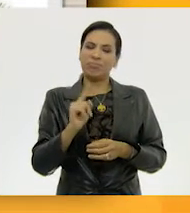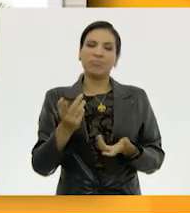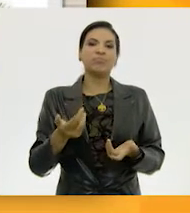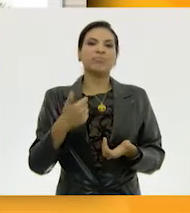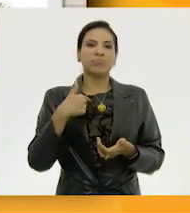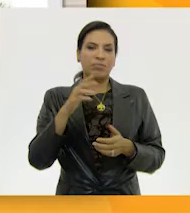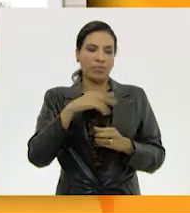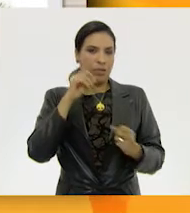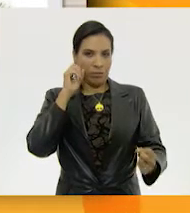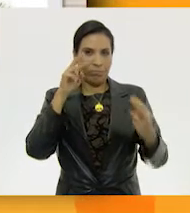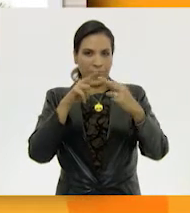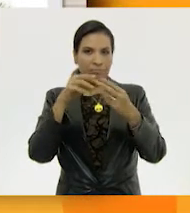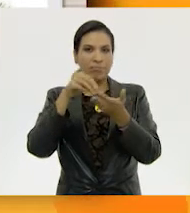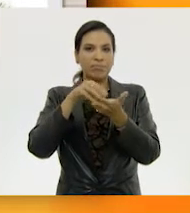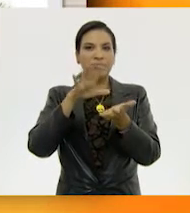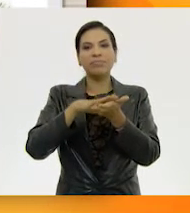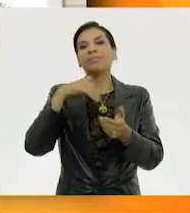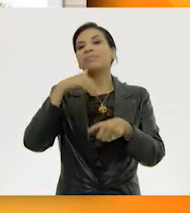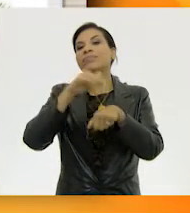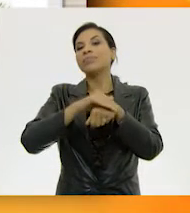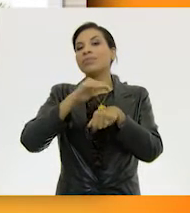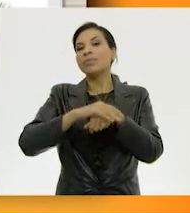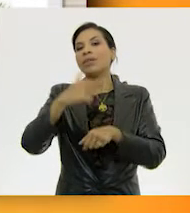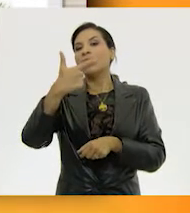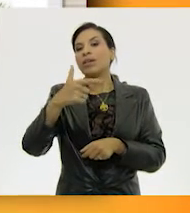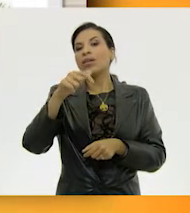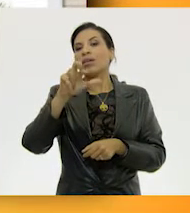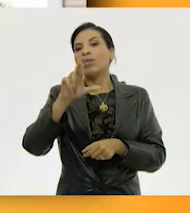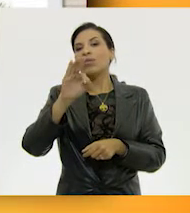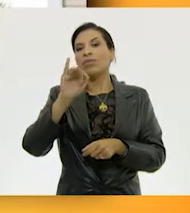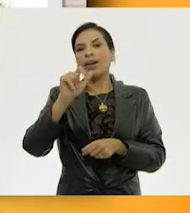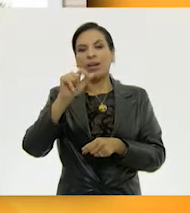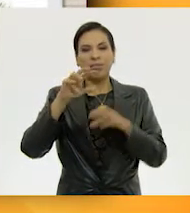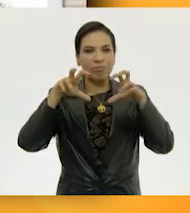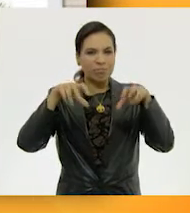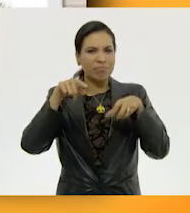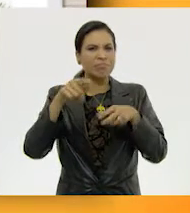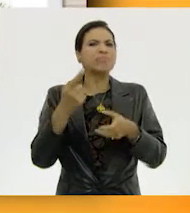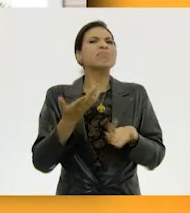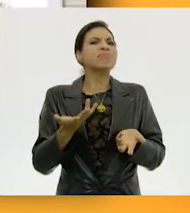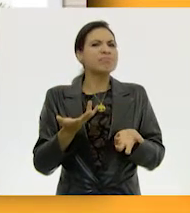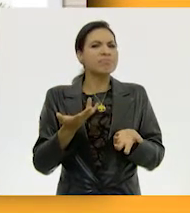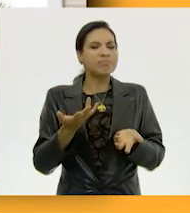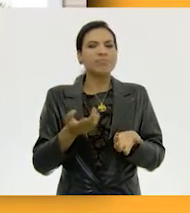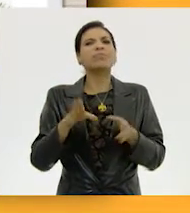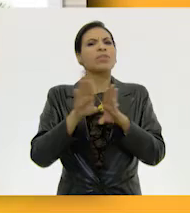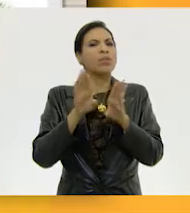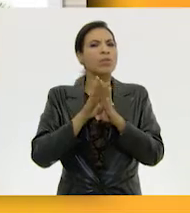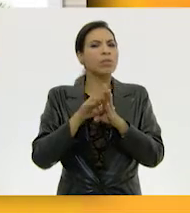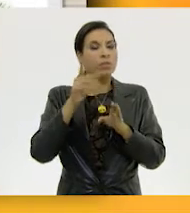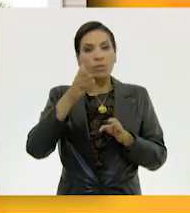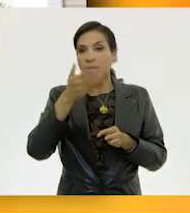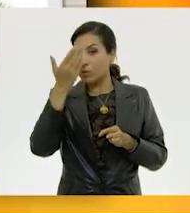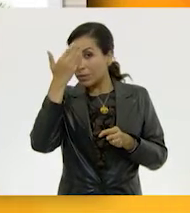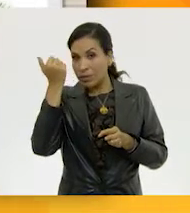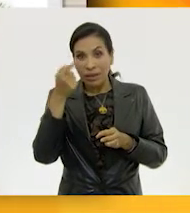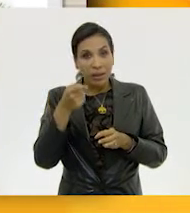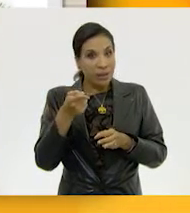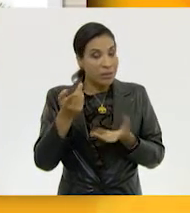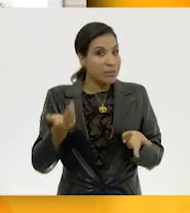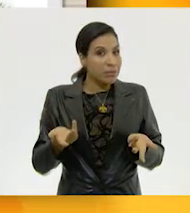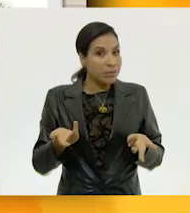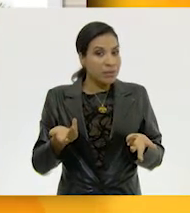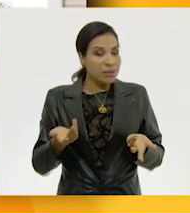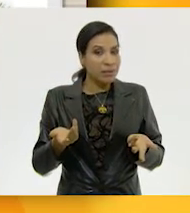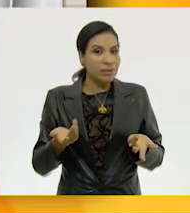quedado ya de verme con mi amigo el Grúfalo. ¿Un Grúfalo? ¿Y eso qué es? ¿Cómo? ¿No lo sabe